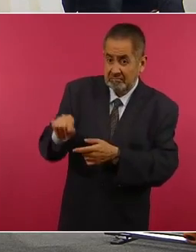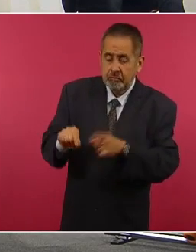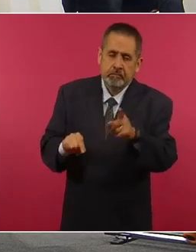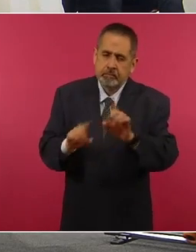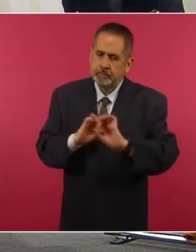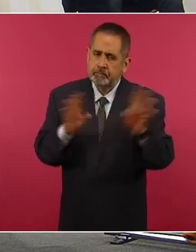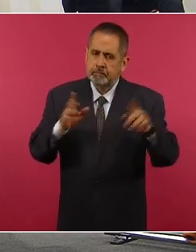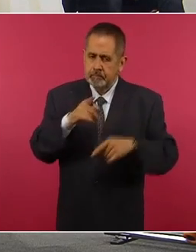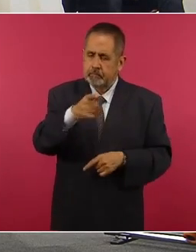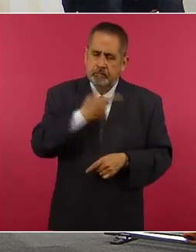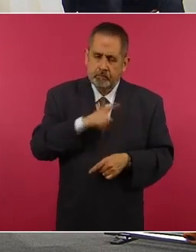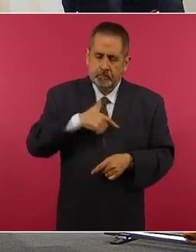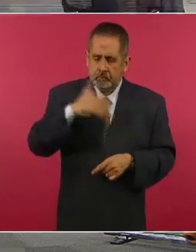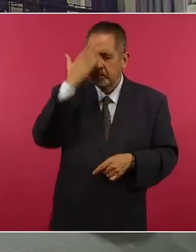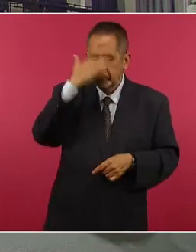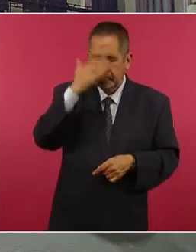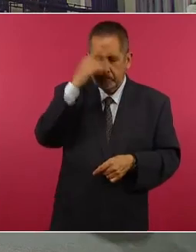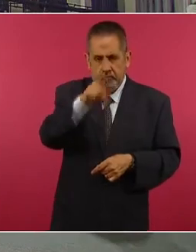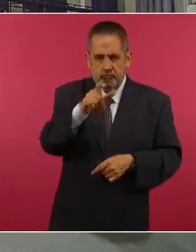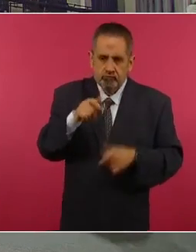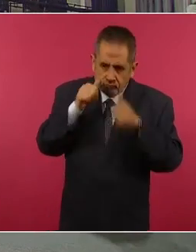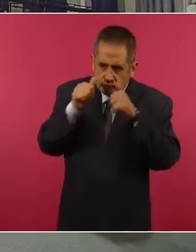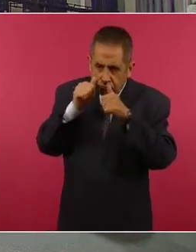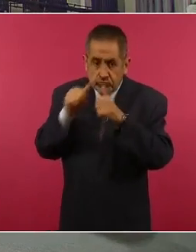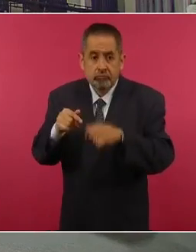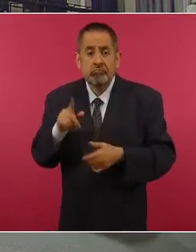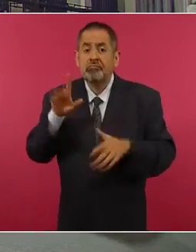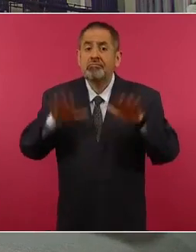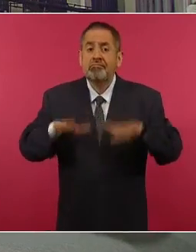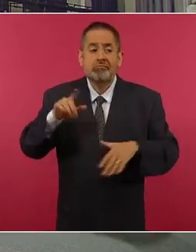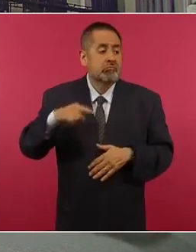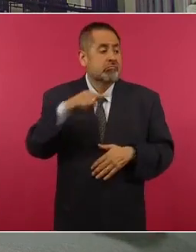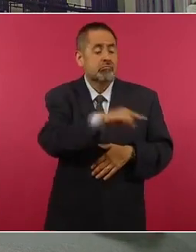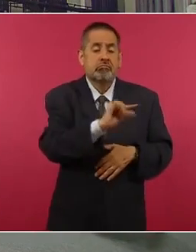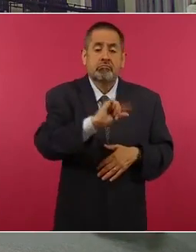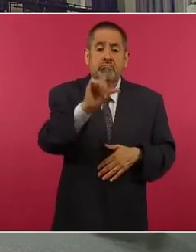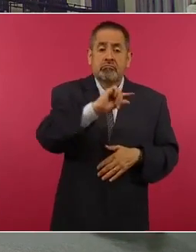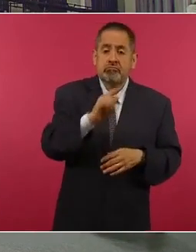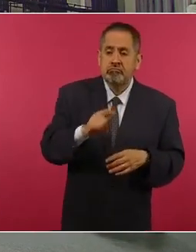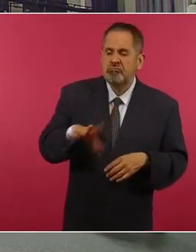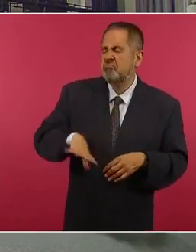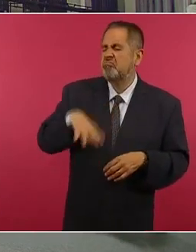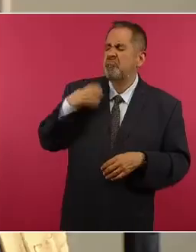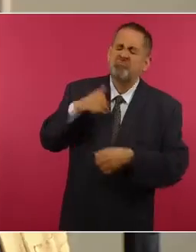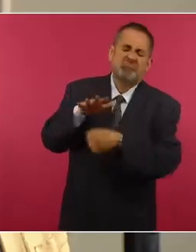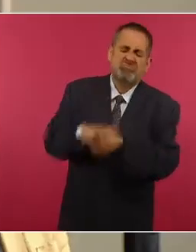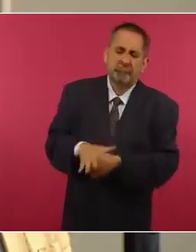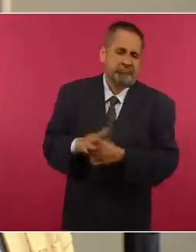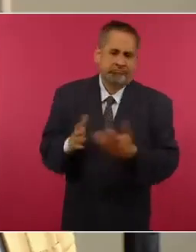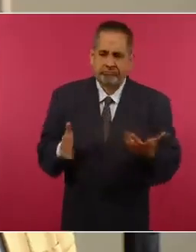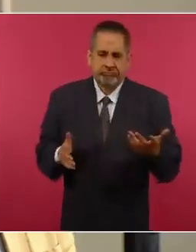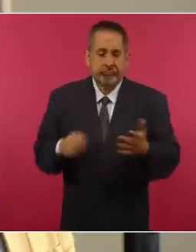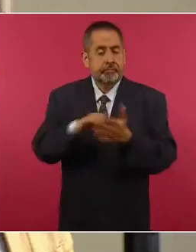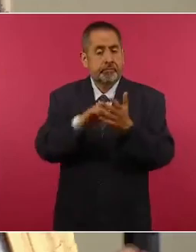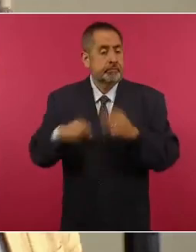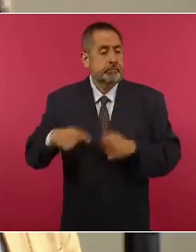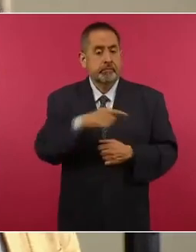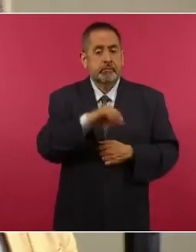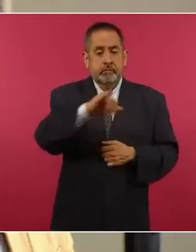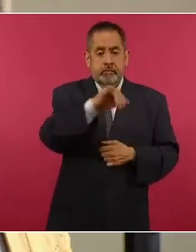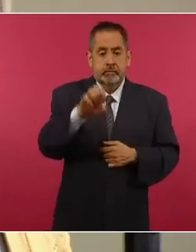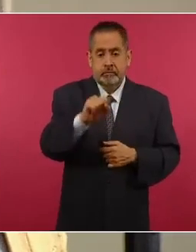ocasiones son víctimas de las autoridades que abusan y que venden la justicia al mejor postor. Es el caso del señor